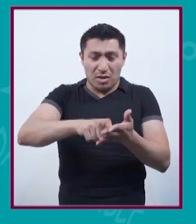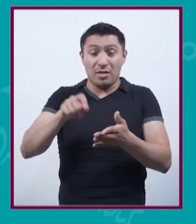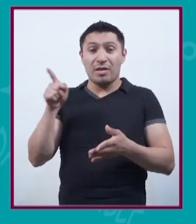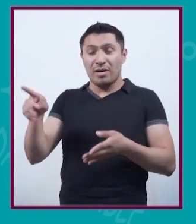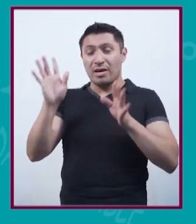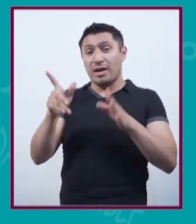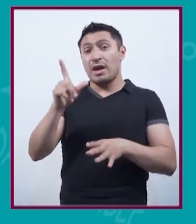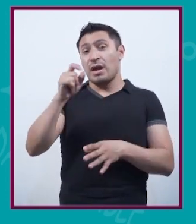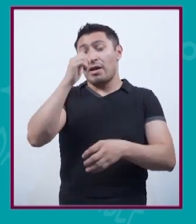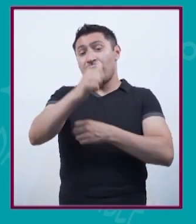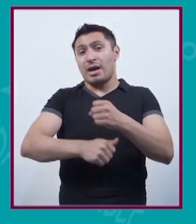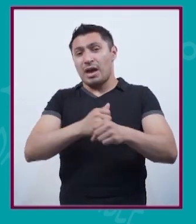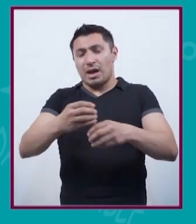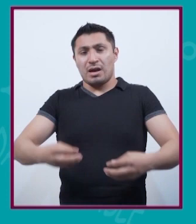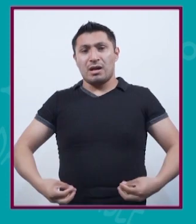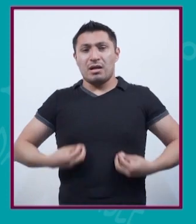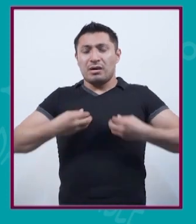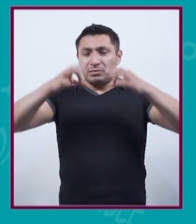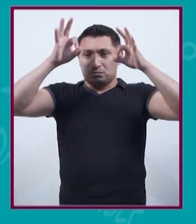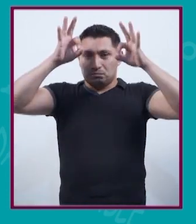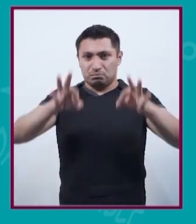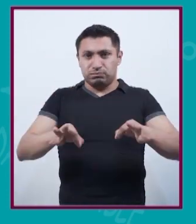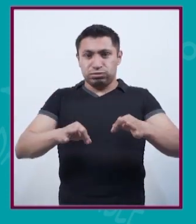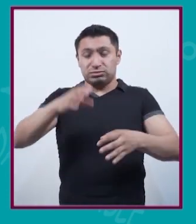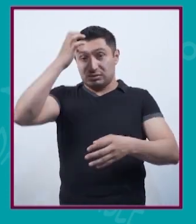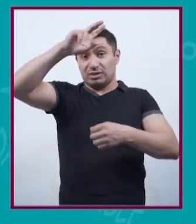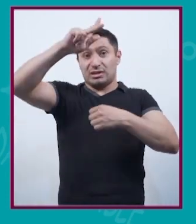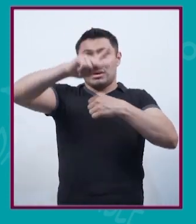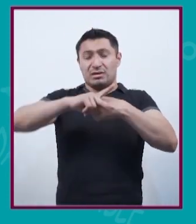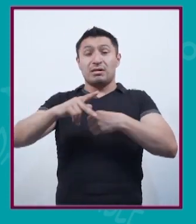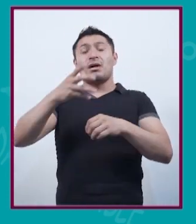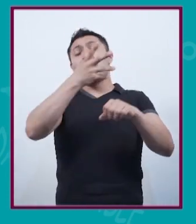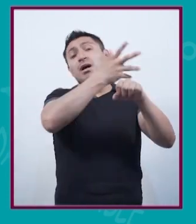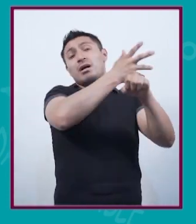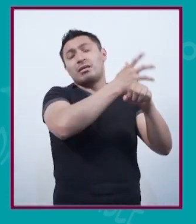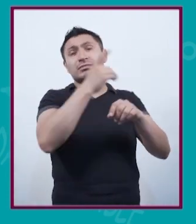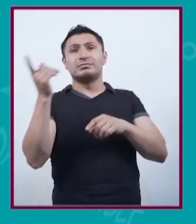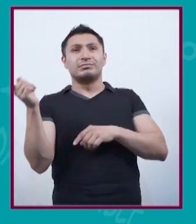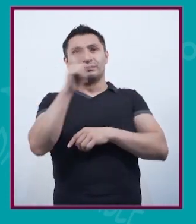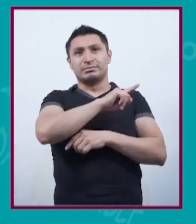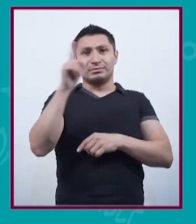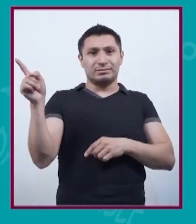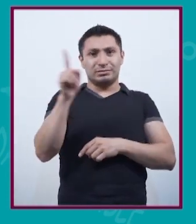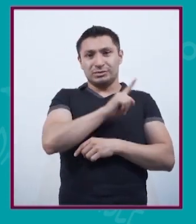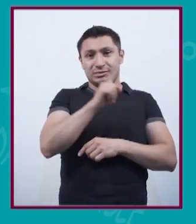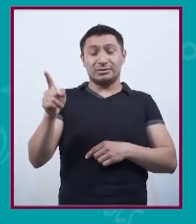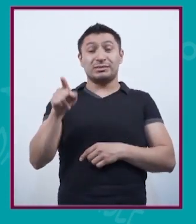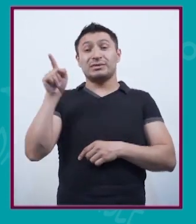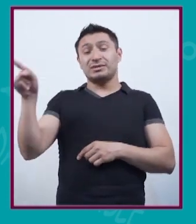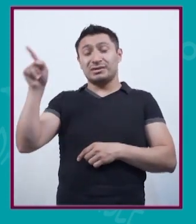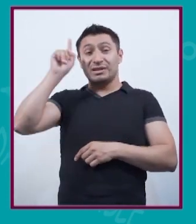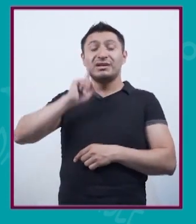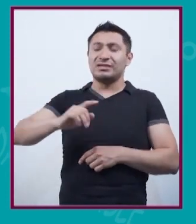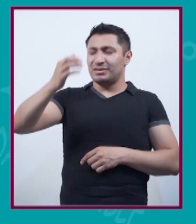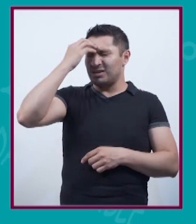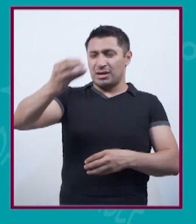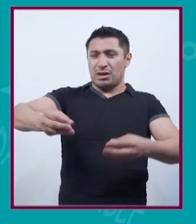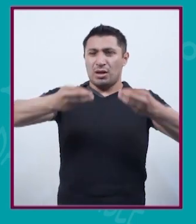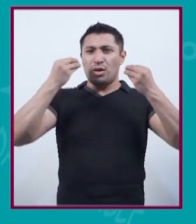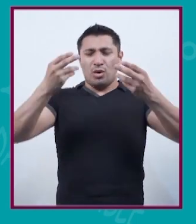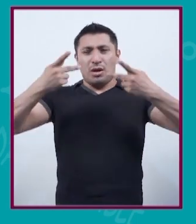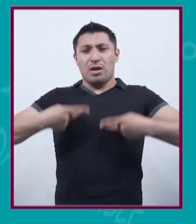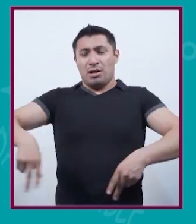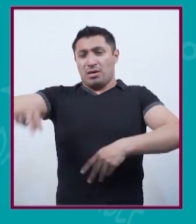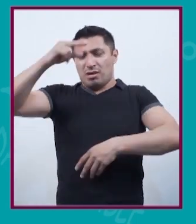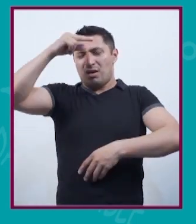uno, aparte de la calidad de su poesía, es que ella lleva 20 años de vida diplomática en Europa, entre Europa y